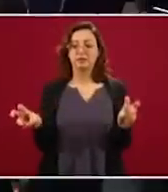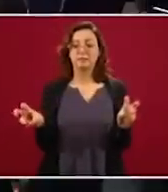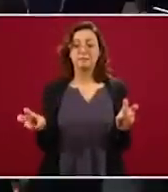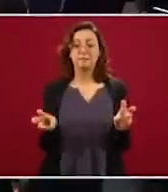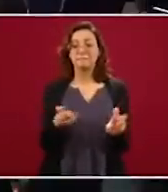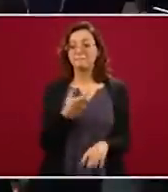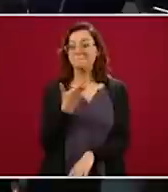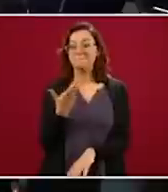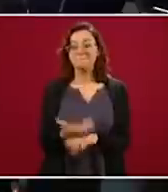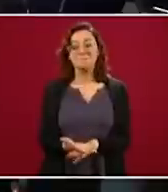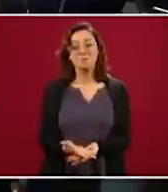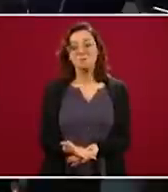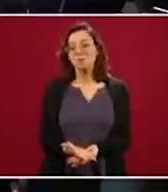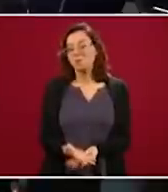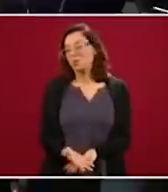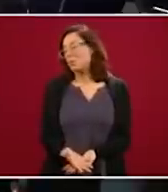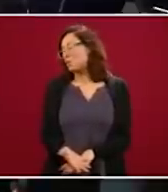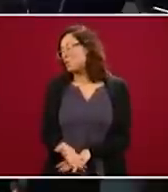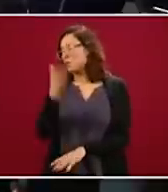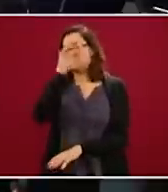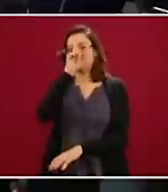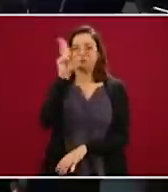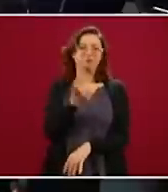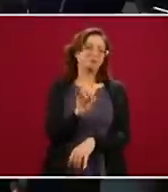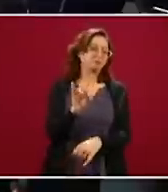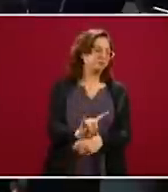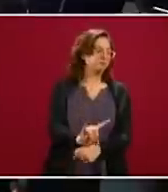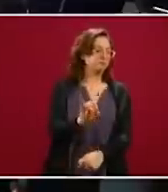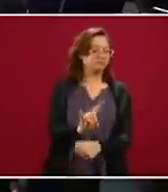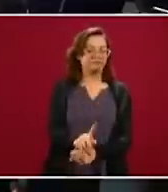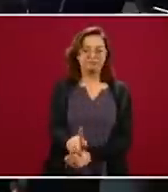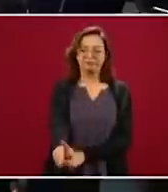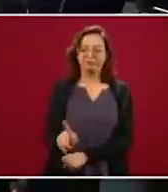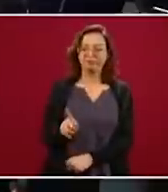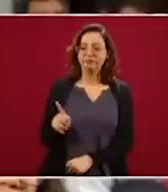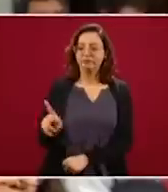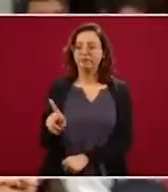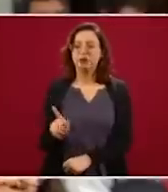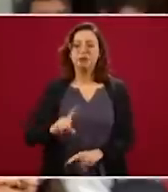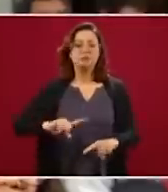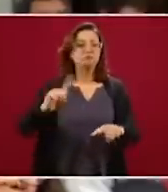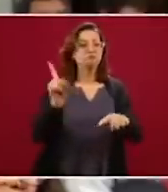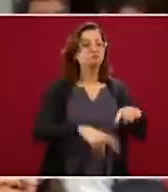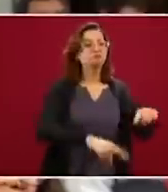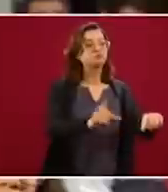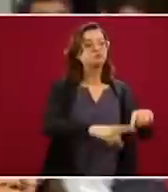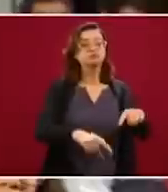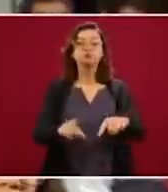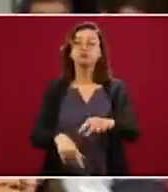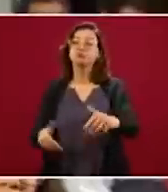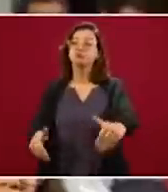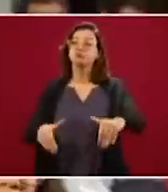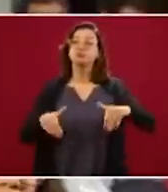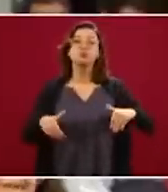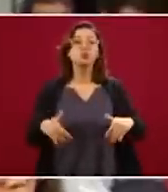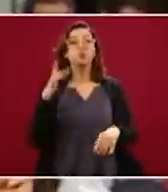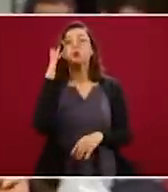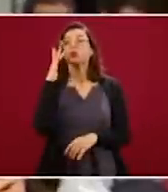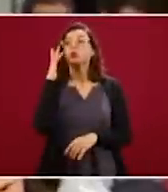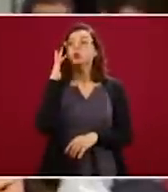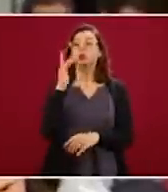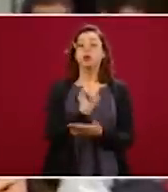la más simulada que he visto en toda mi vida, es quitan y dejan la seguridad afuera como